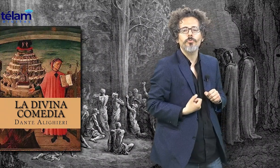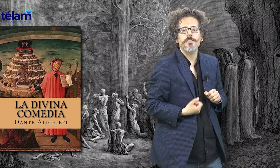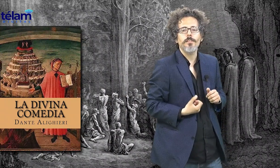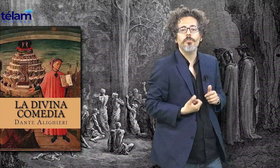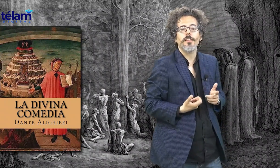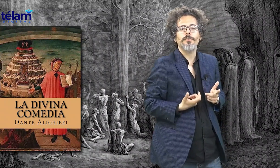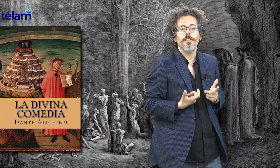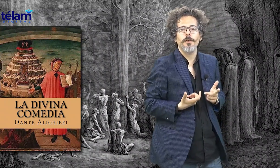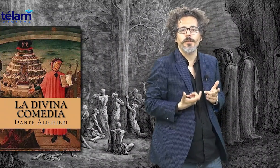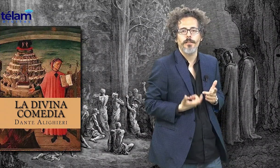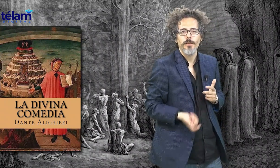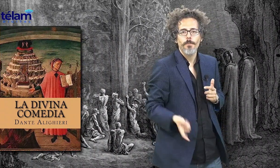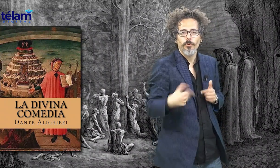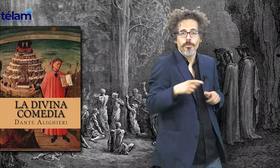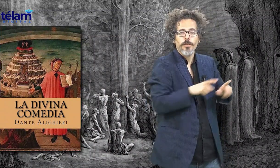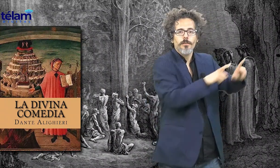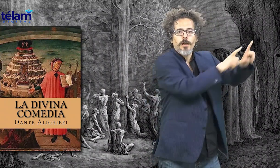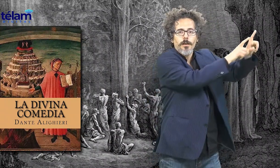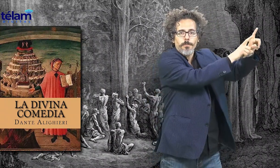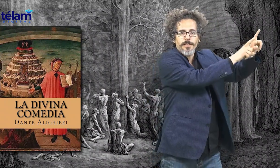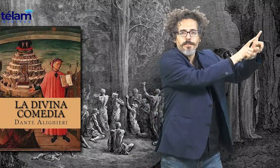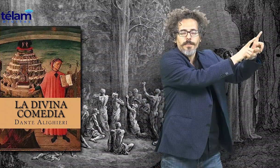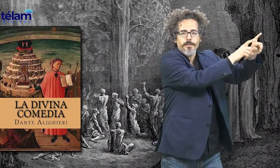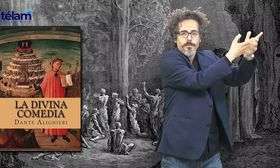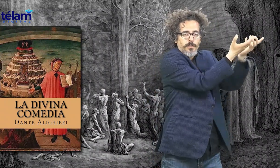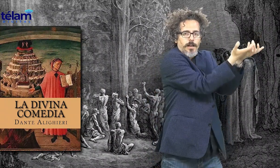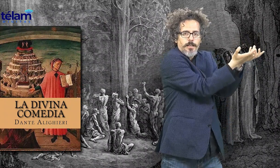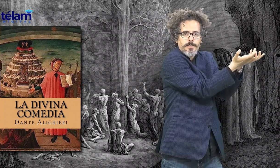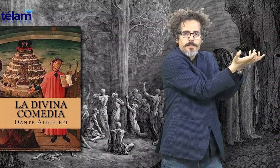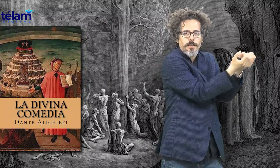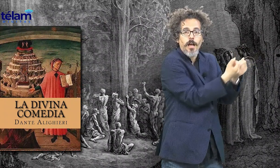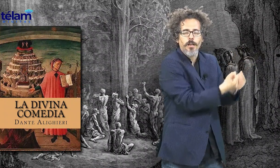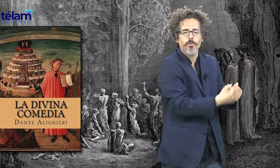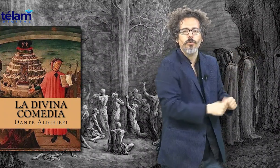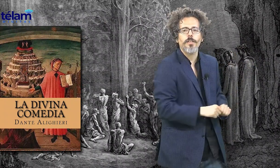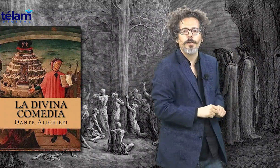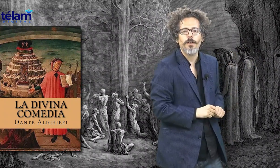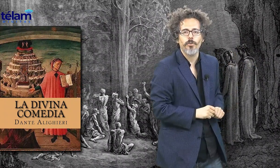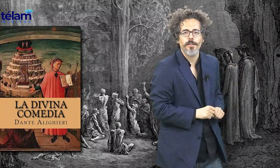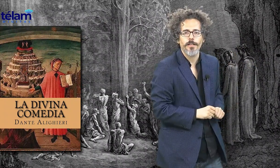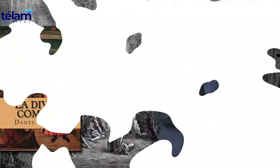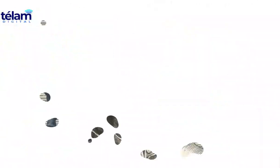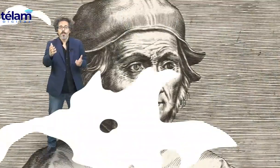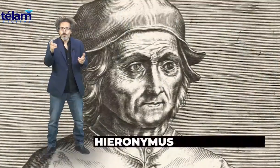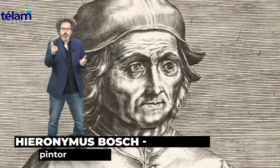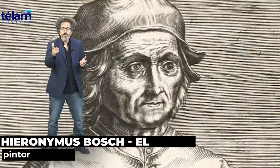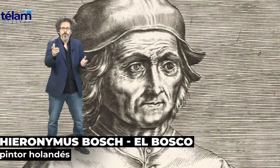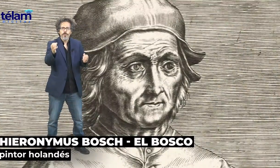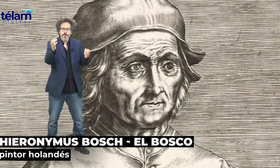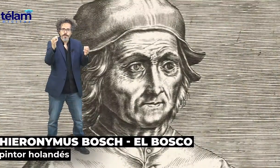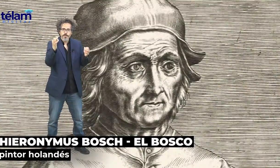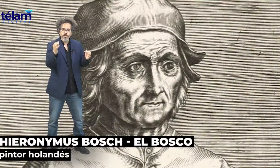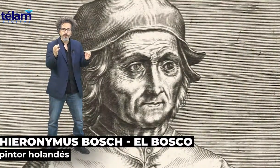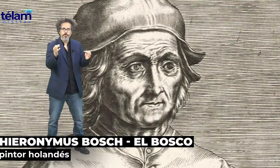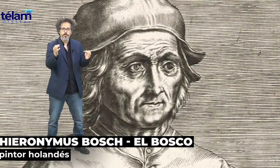presos de un deseo irrefrenable por pretender alcanzar algo que jamás lograrán el Bosco